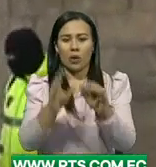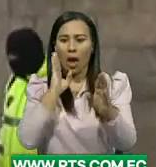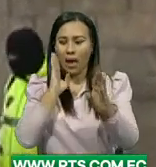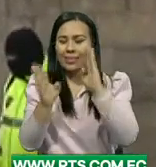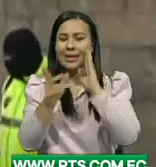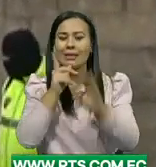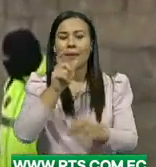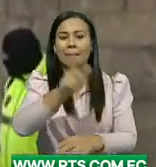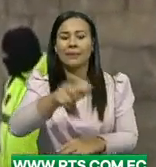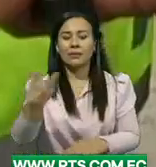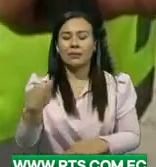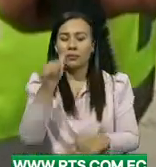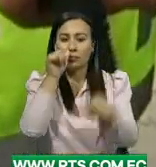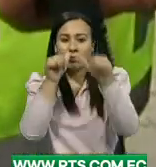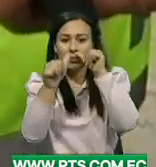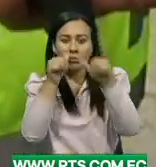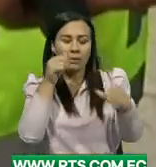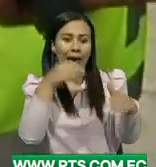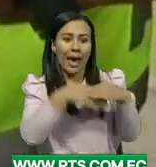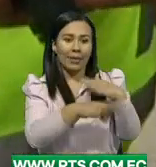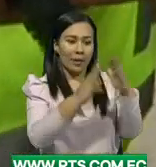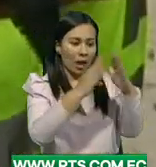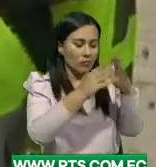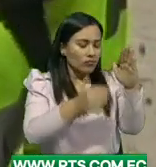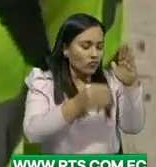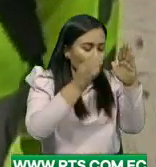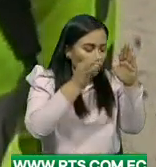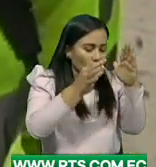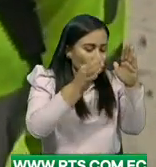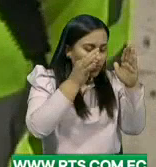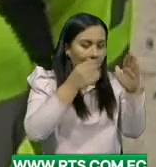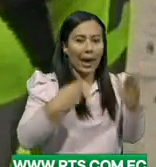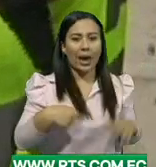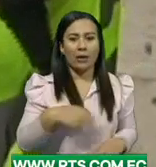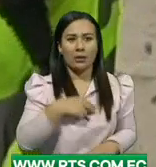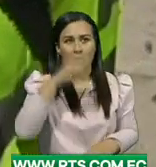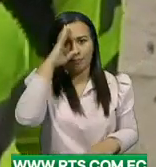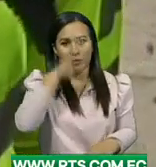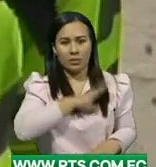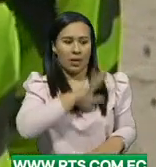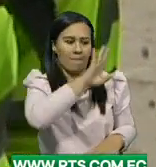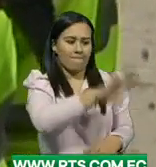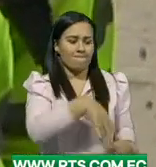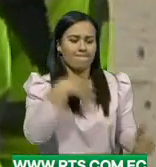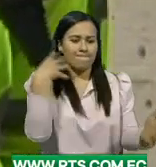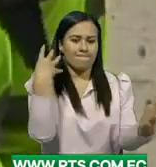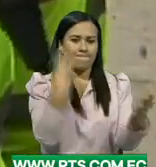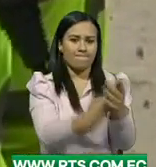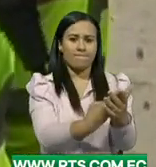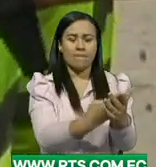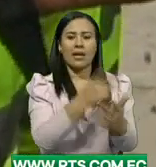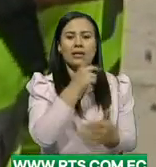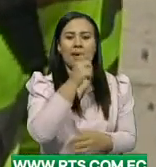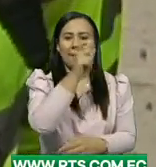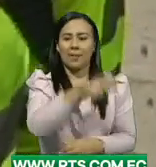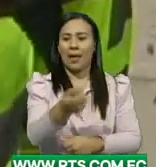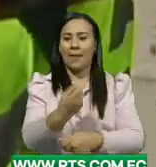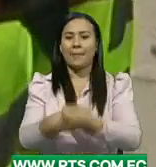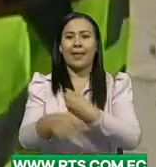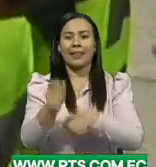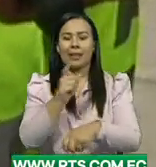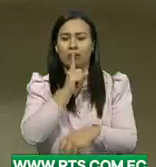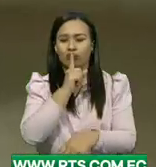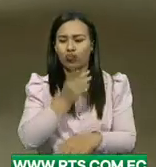consumidores llegaban a este inmueble, ingresaban y de igual forma los expendedores realizaban la venta de